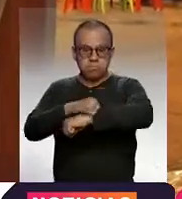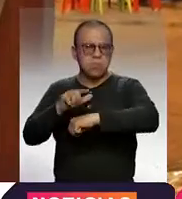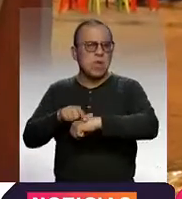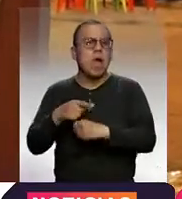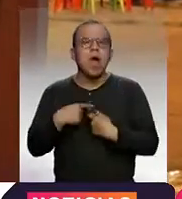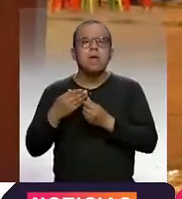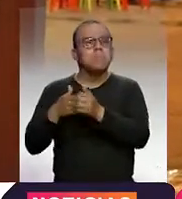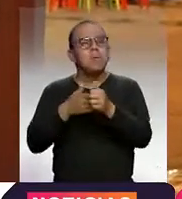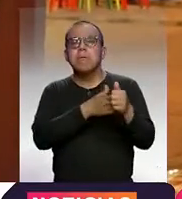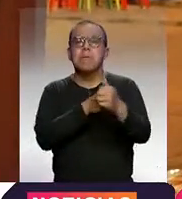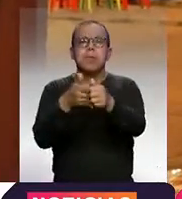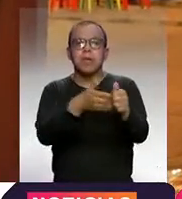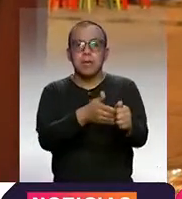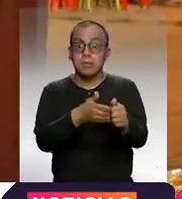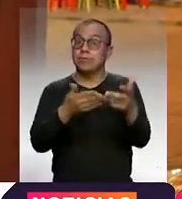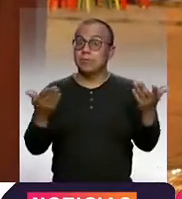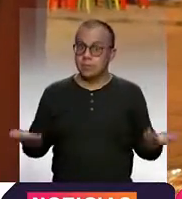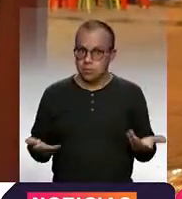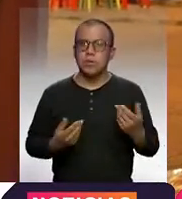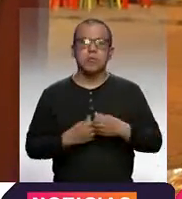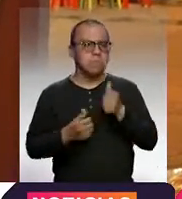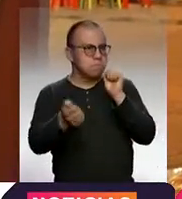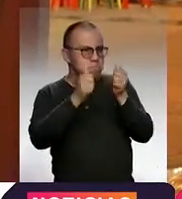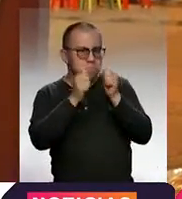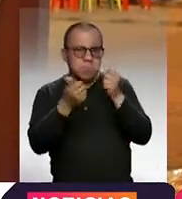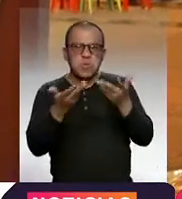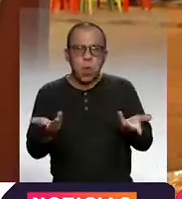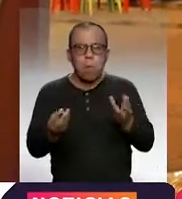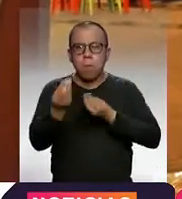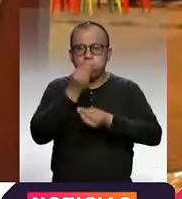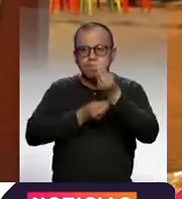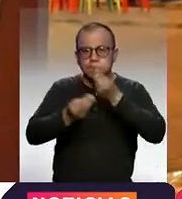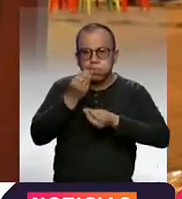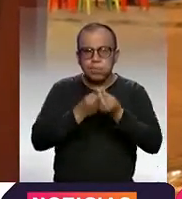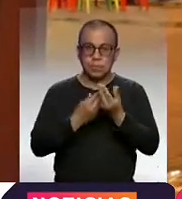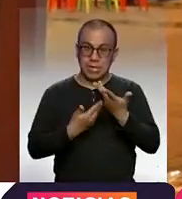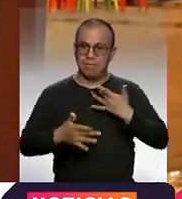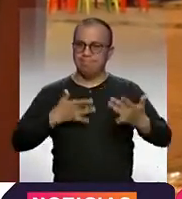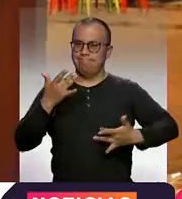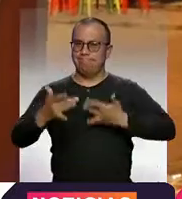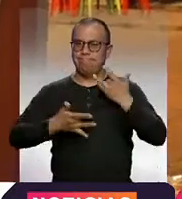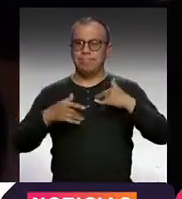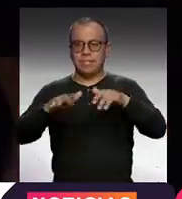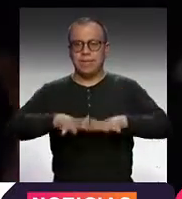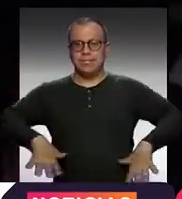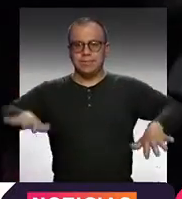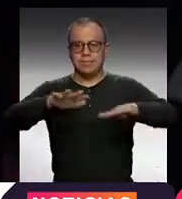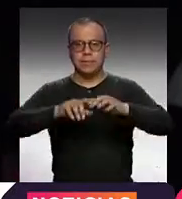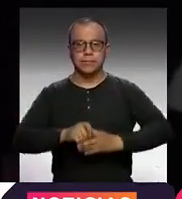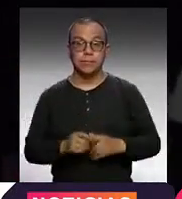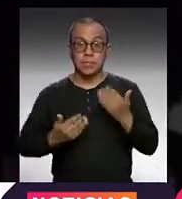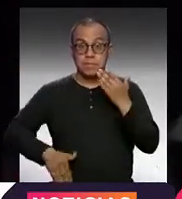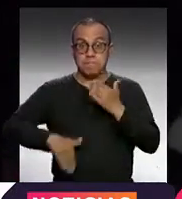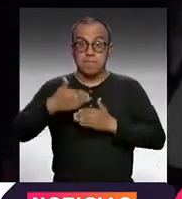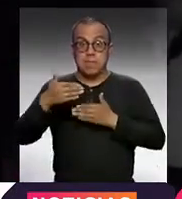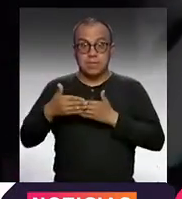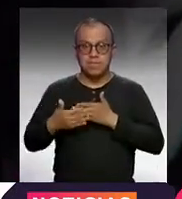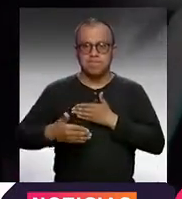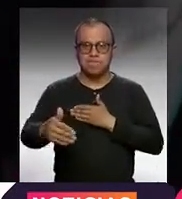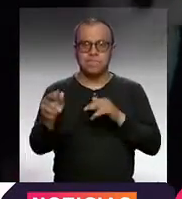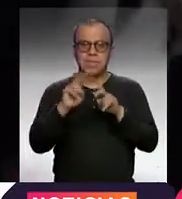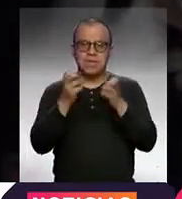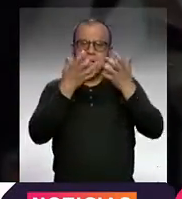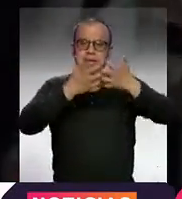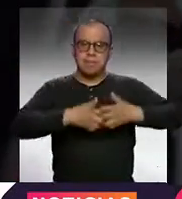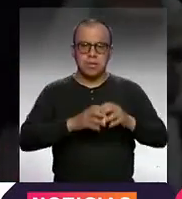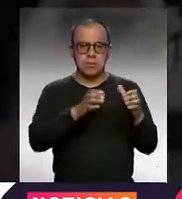solo a hacer estos recorridos, sino a tomar sus alimentos, a venir a disfrutar de este buen ambiente. A esta iniciativa también se suman las